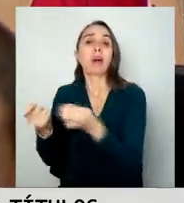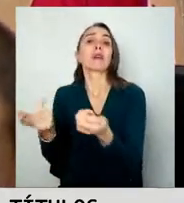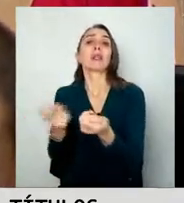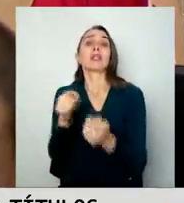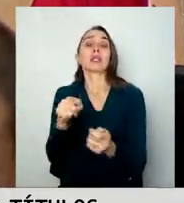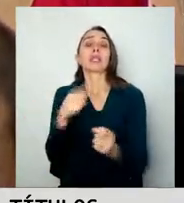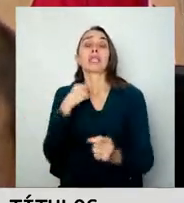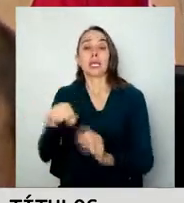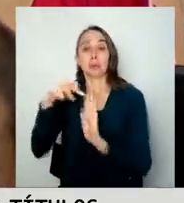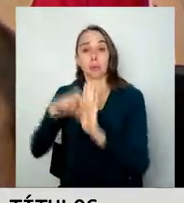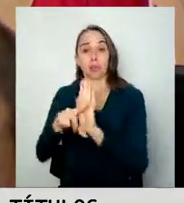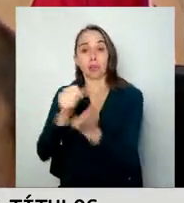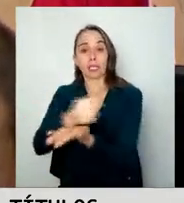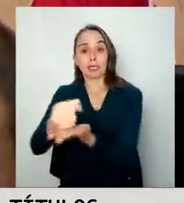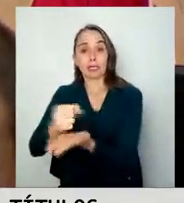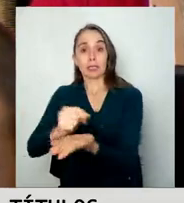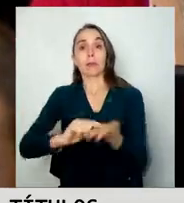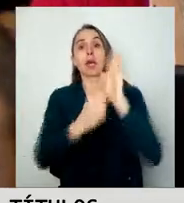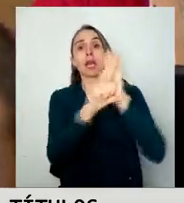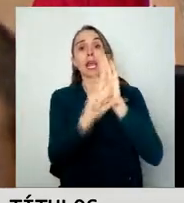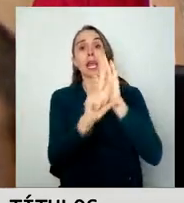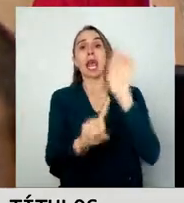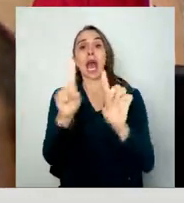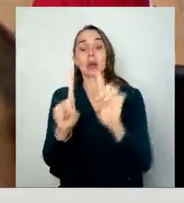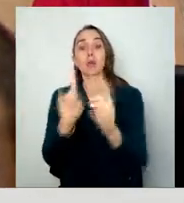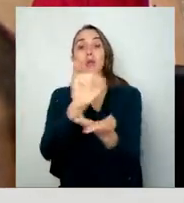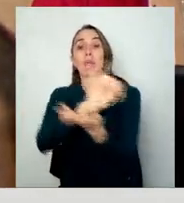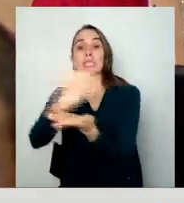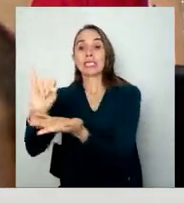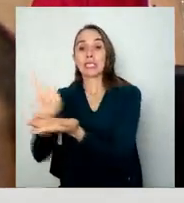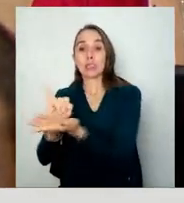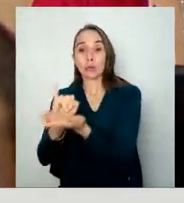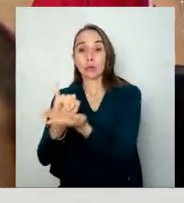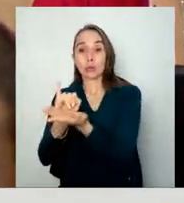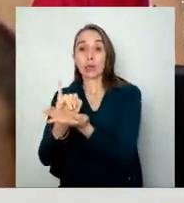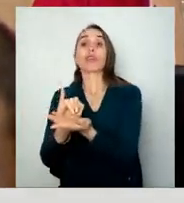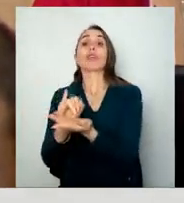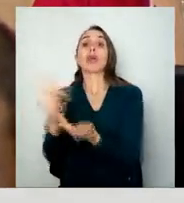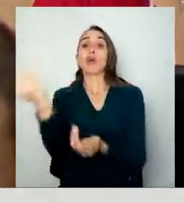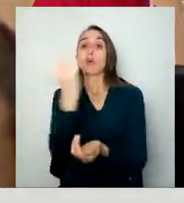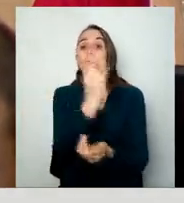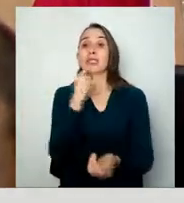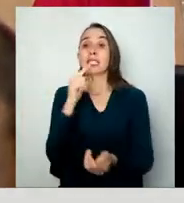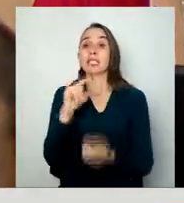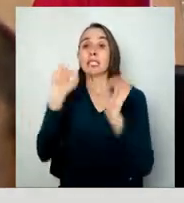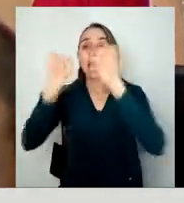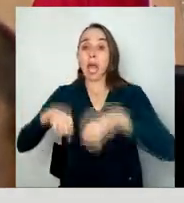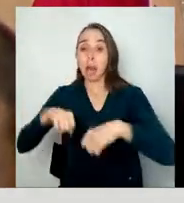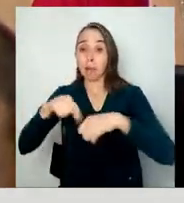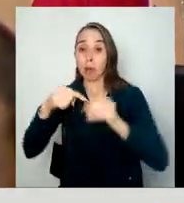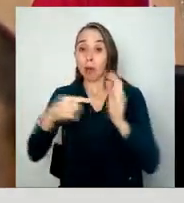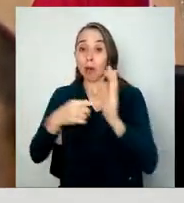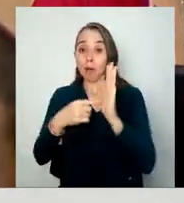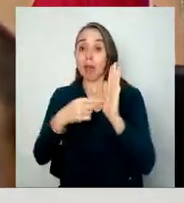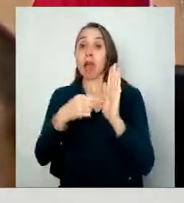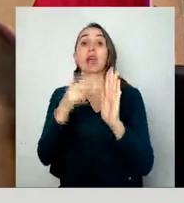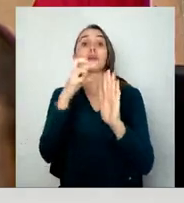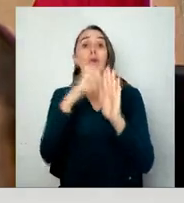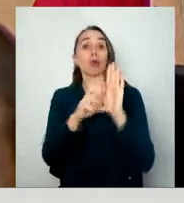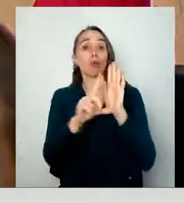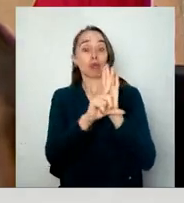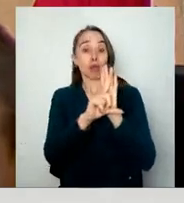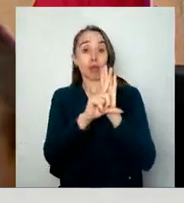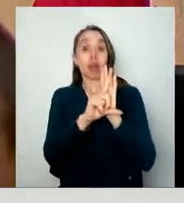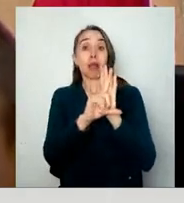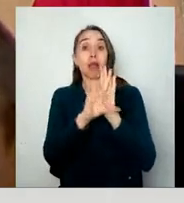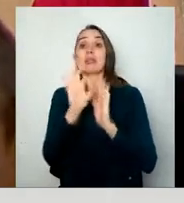algunas de las instituciones han dicho que este proyecto de aprobarse fomentará el no pago de los aranceles pero su por su